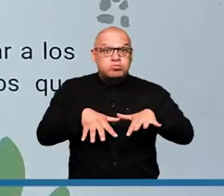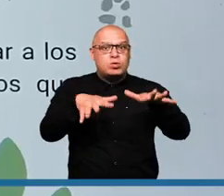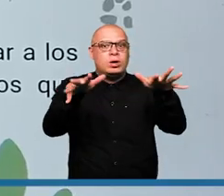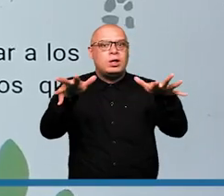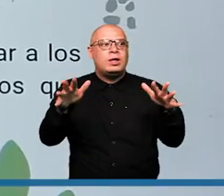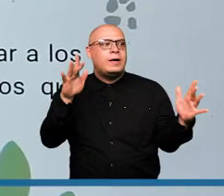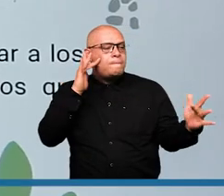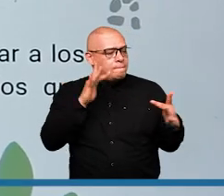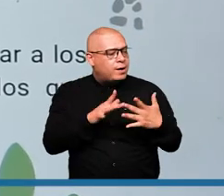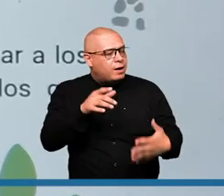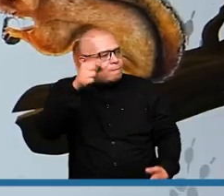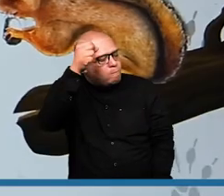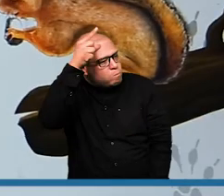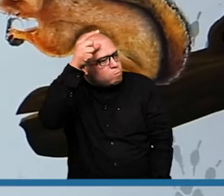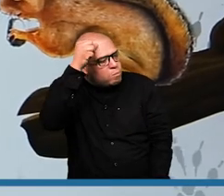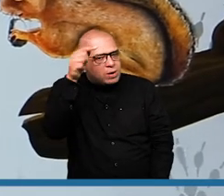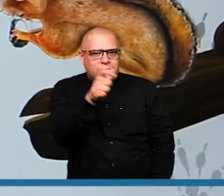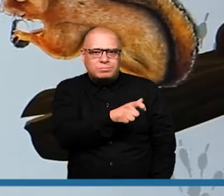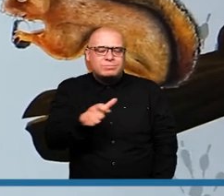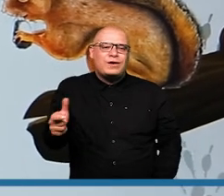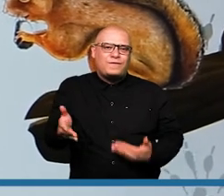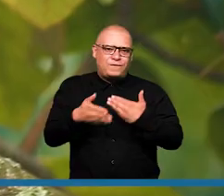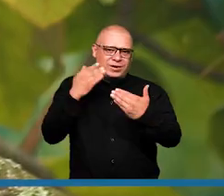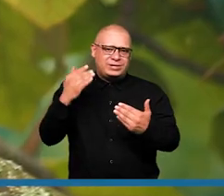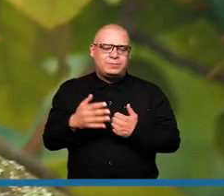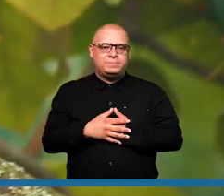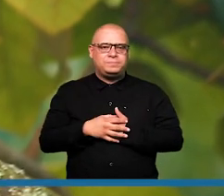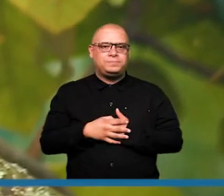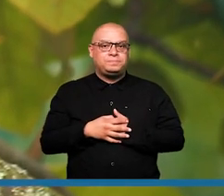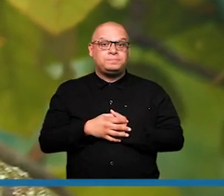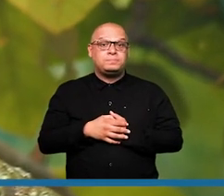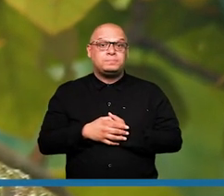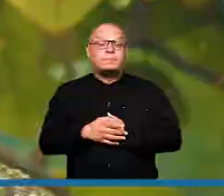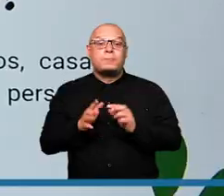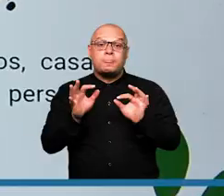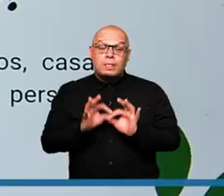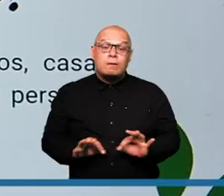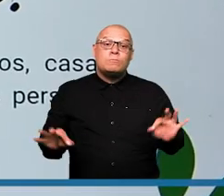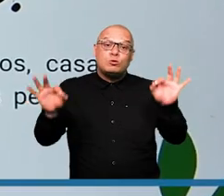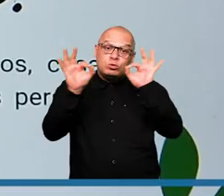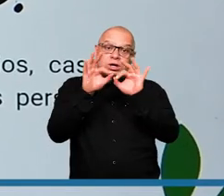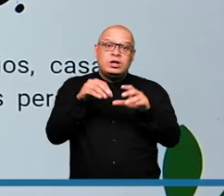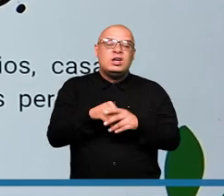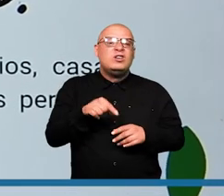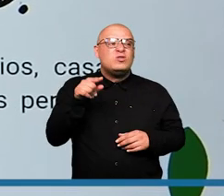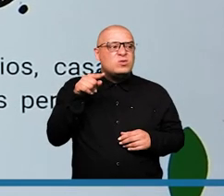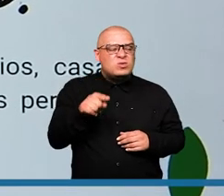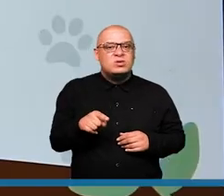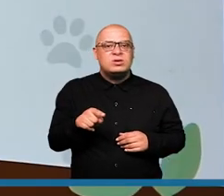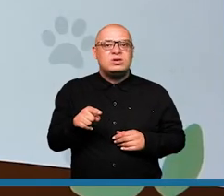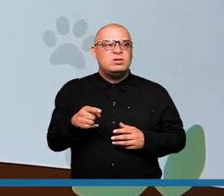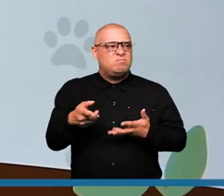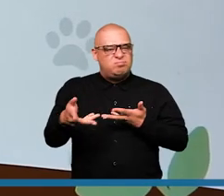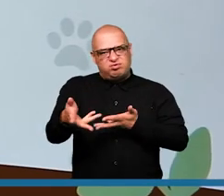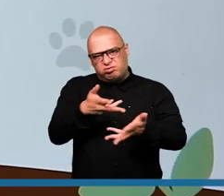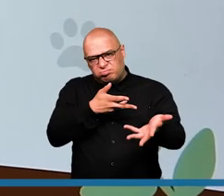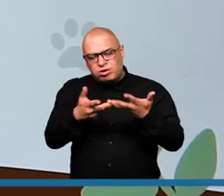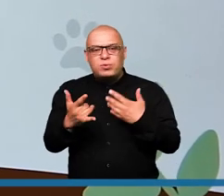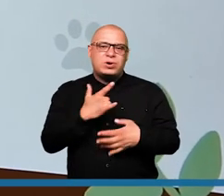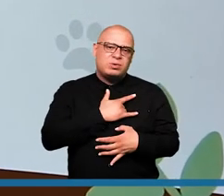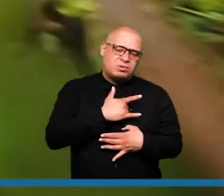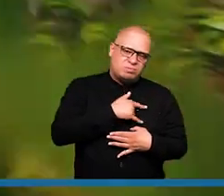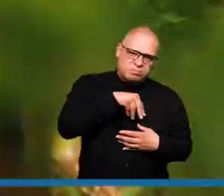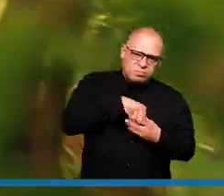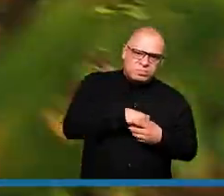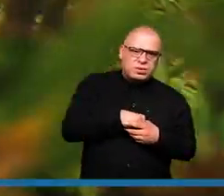más ameno para todas las personas. Entonces me parece fundamental, o sea, que desbordemos estas aulas, los laboratorios, la misma universidad, y